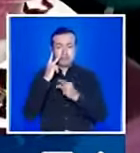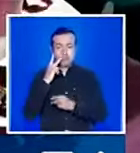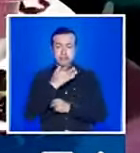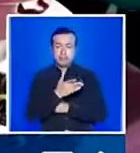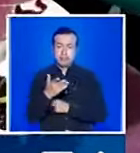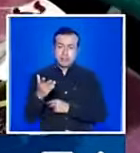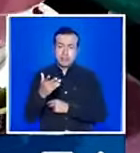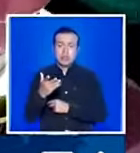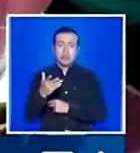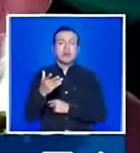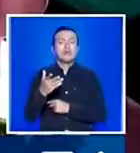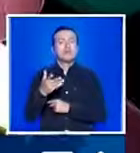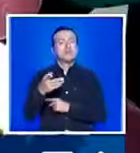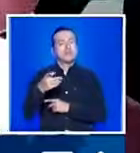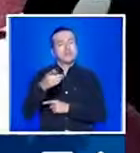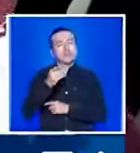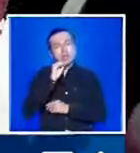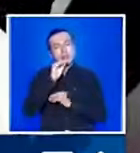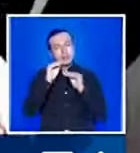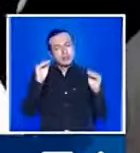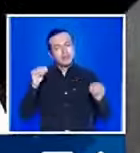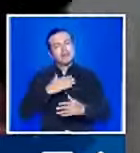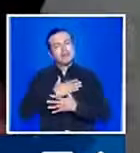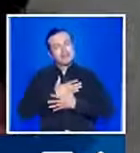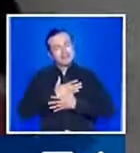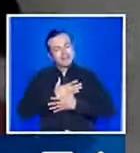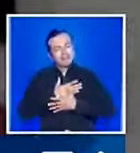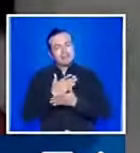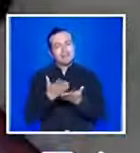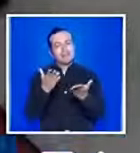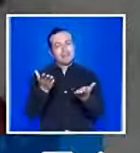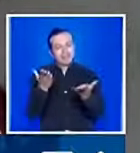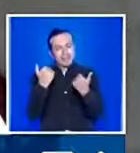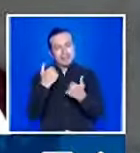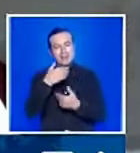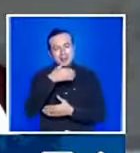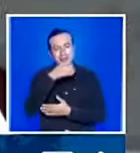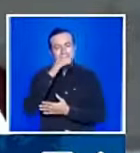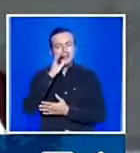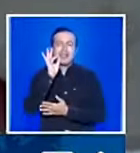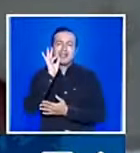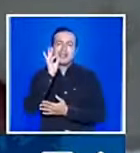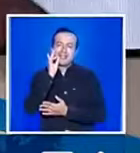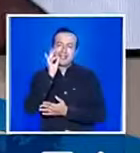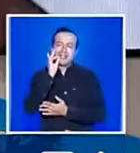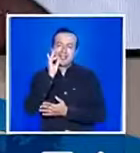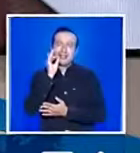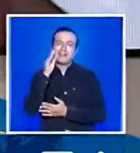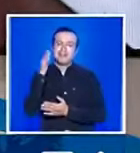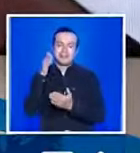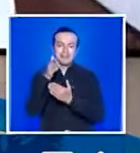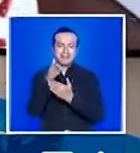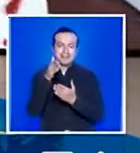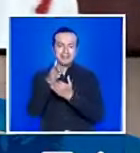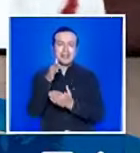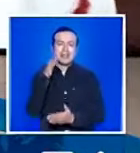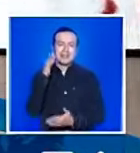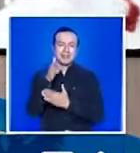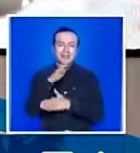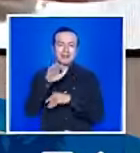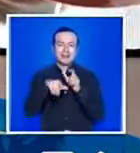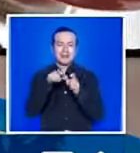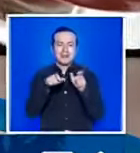y volvemos Andreita, que le extrañamos mucho también que venga a deleitarse una rica colada morada y a todas las personas de nuestra querida